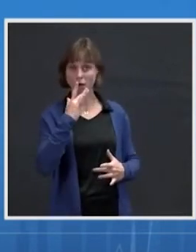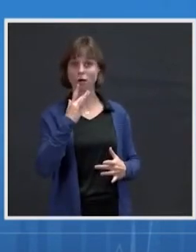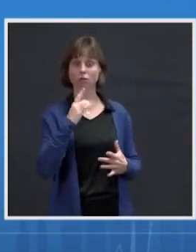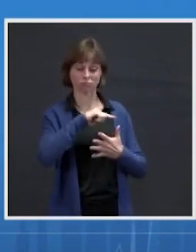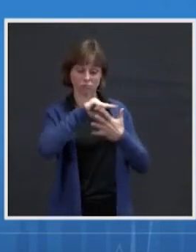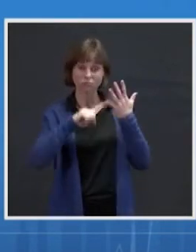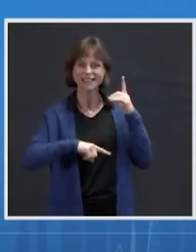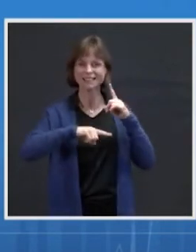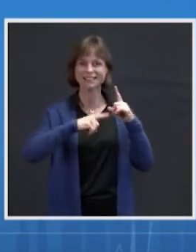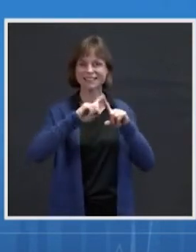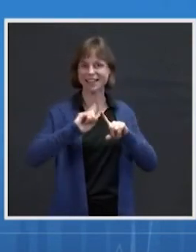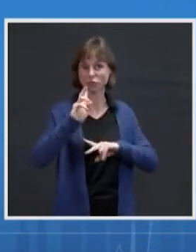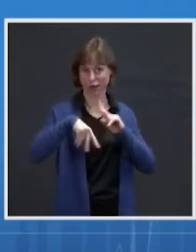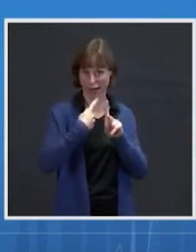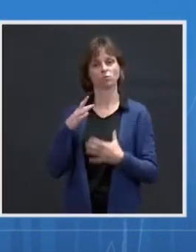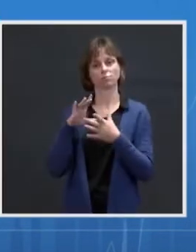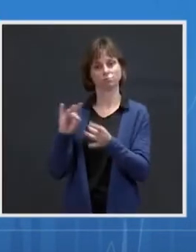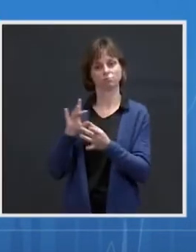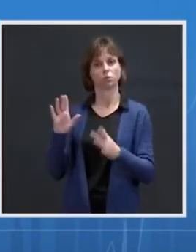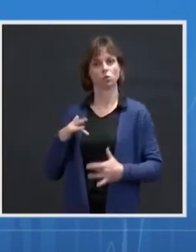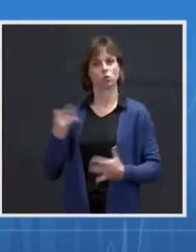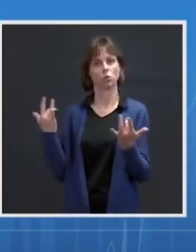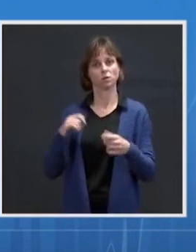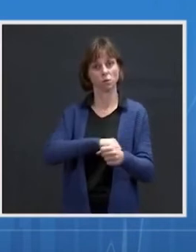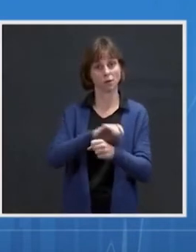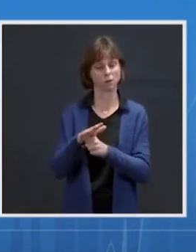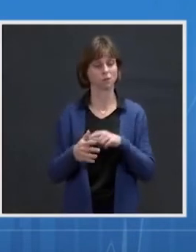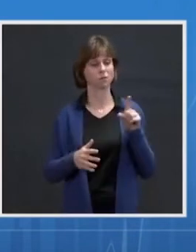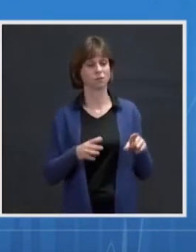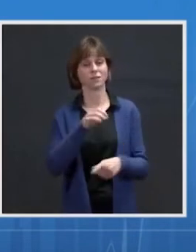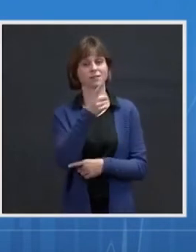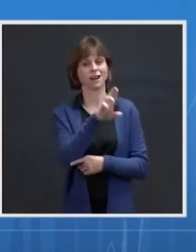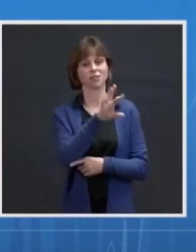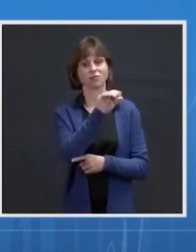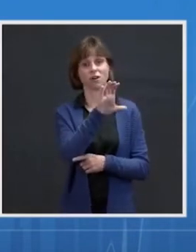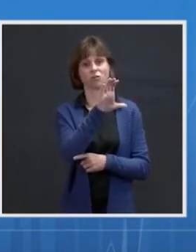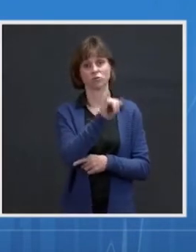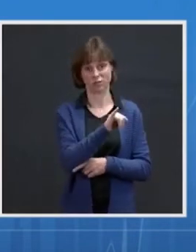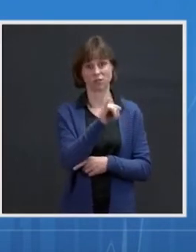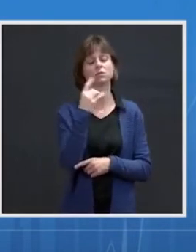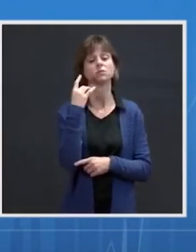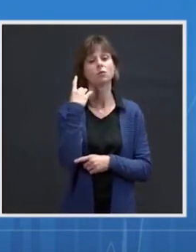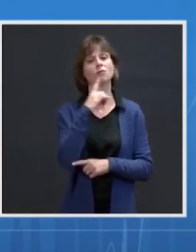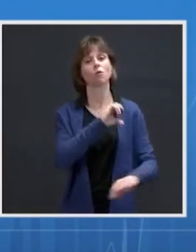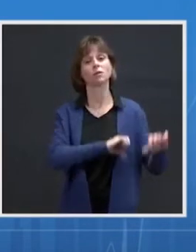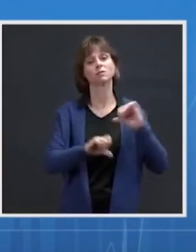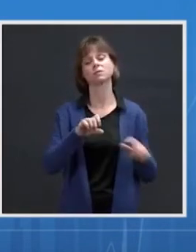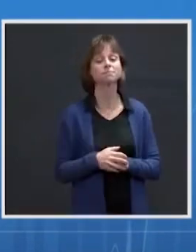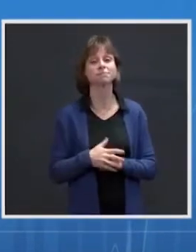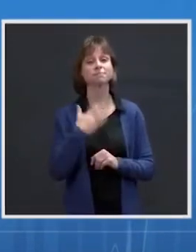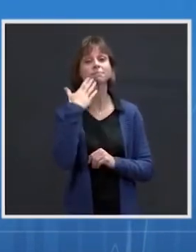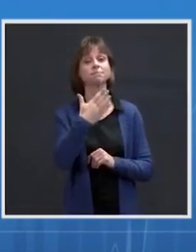dinámica del brote la casablanca compartió el alcance de la campaña de inmunización asegurando que se han suministrado 1 millón